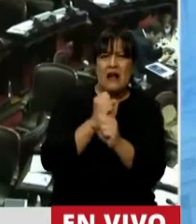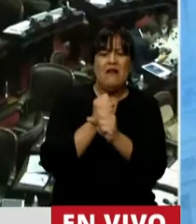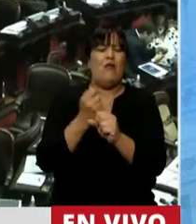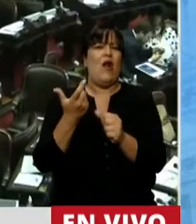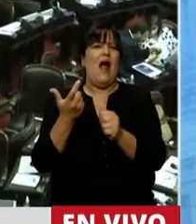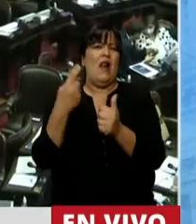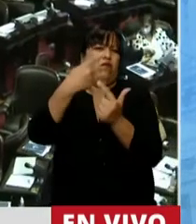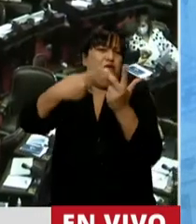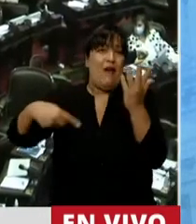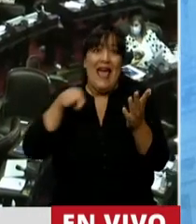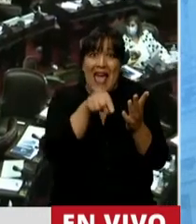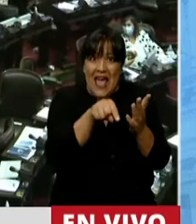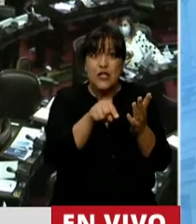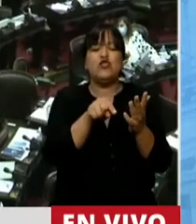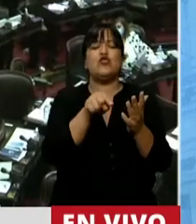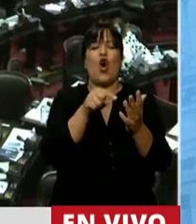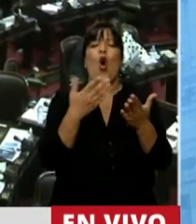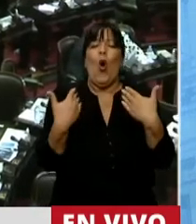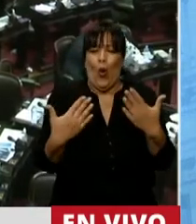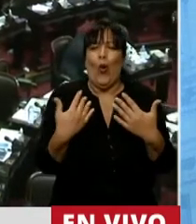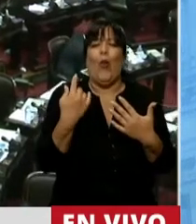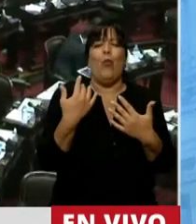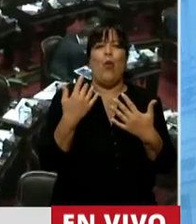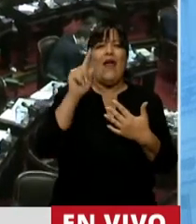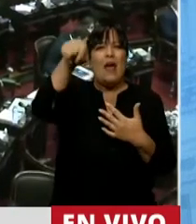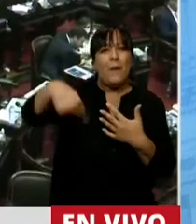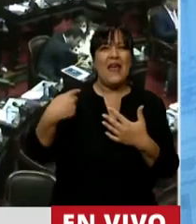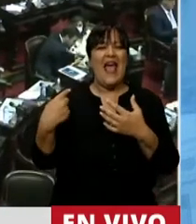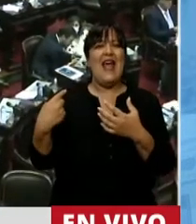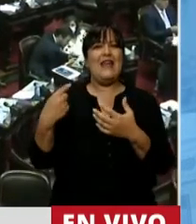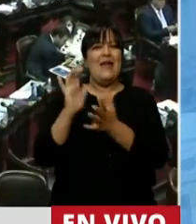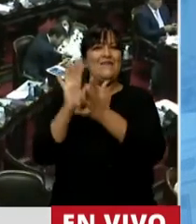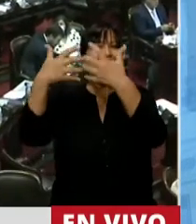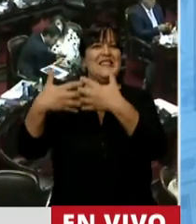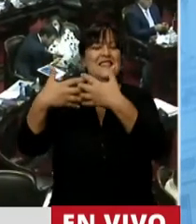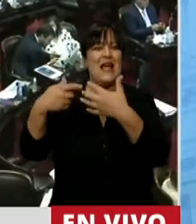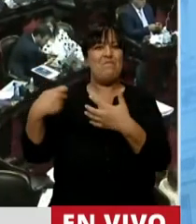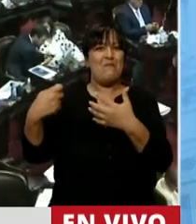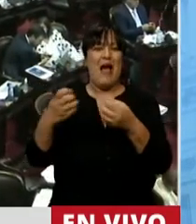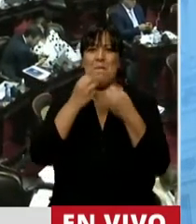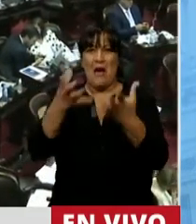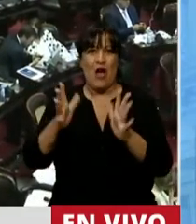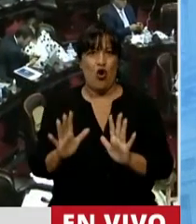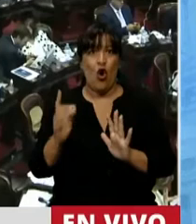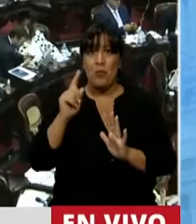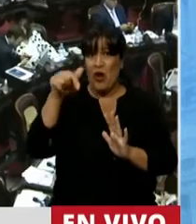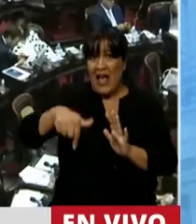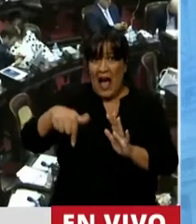las únicas que podrían darle perspectivas a un sistema colapsado y